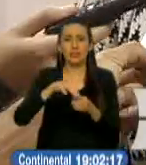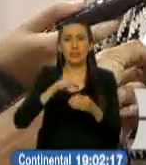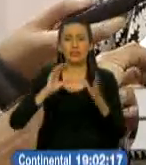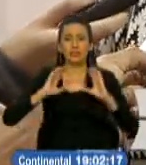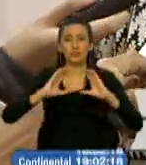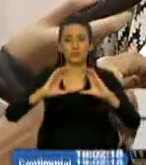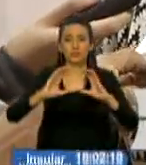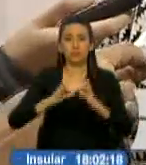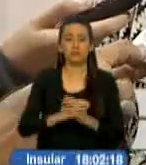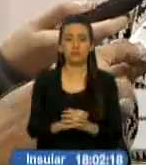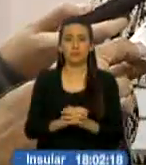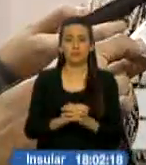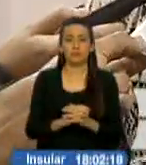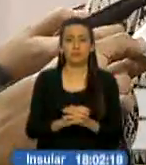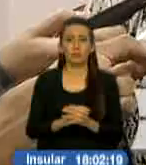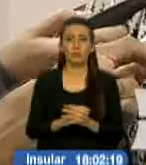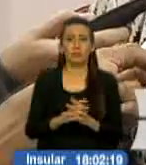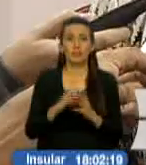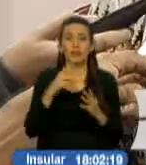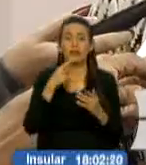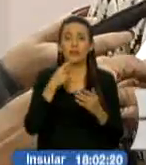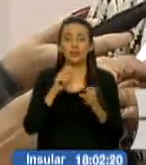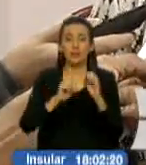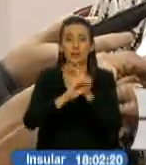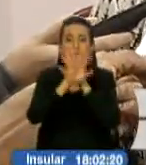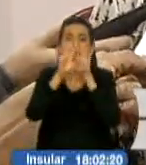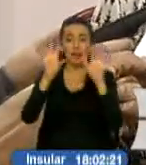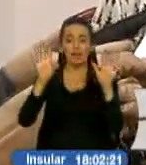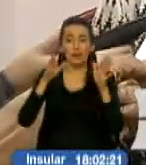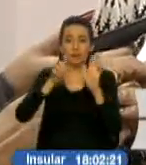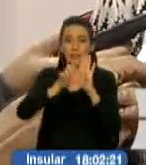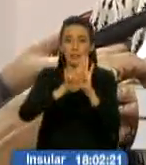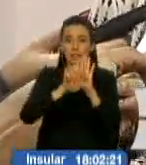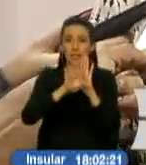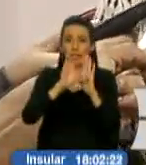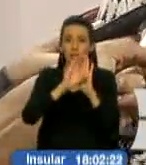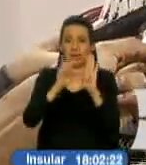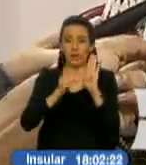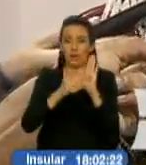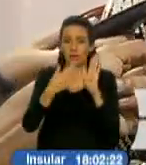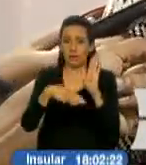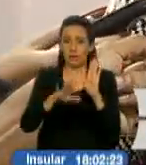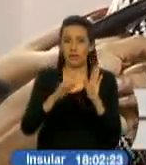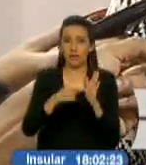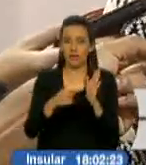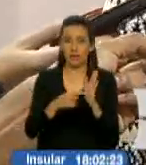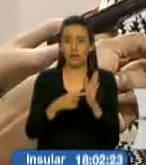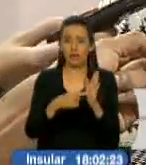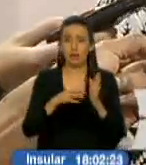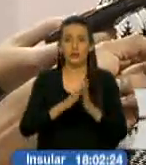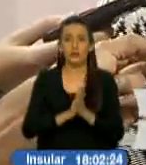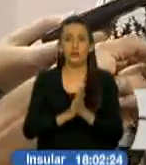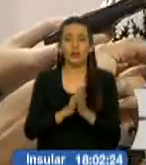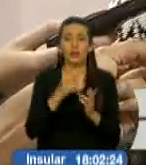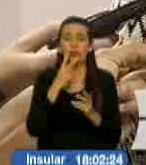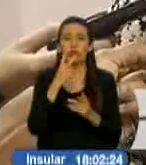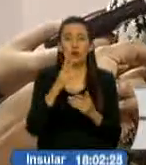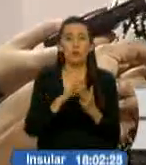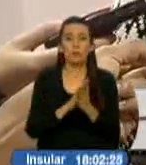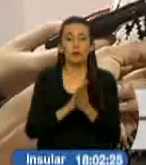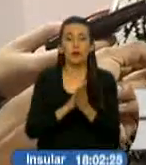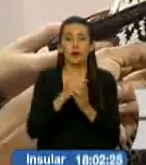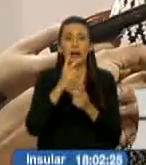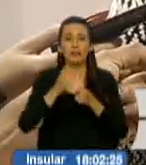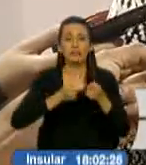No podemos ir en contra de lo que está claramente establecido en el Código de la Democracia. Sería muy riesgoso entrar en un tema como esto de la